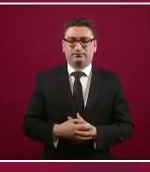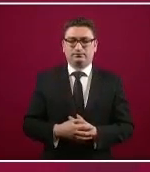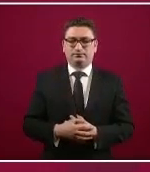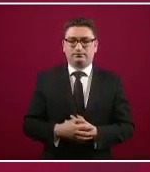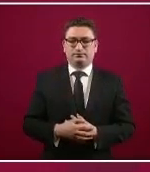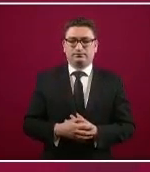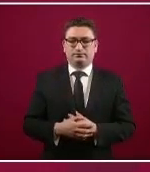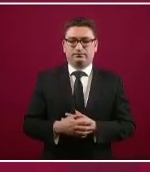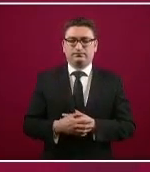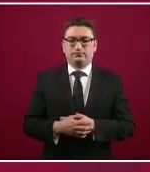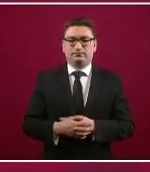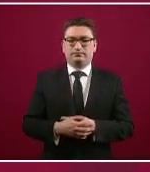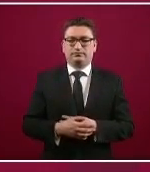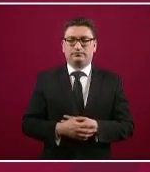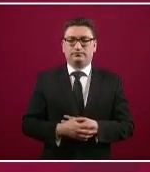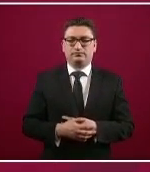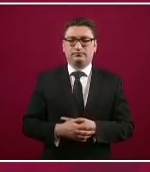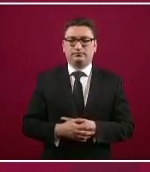Luego